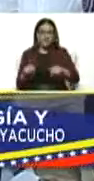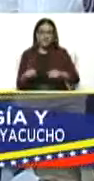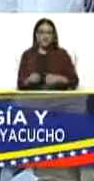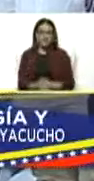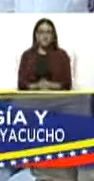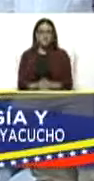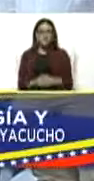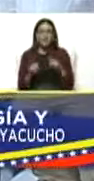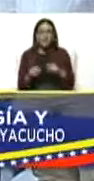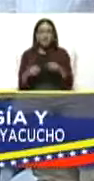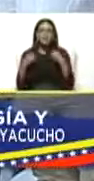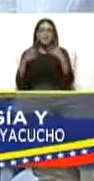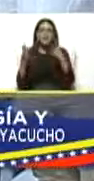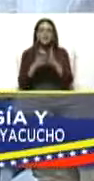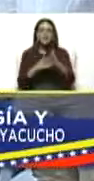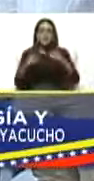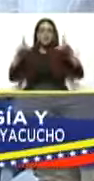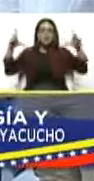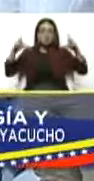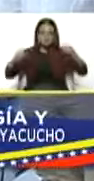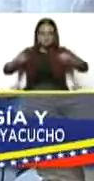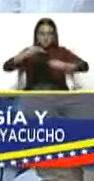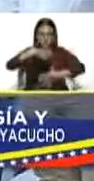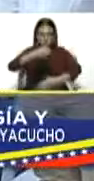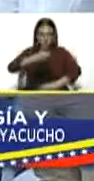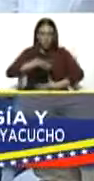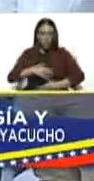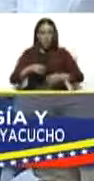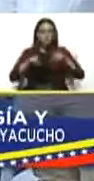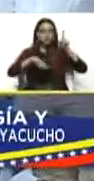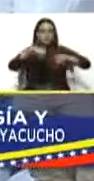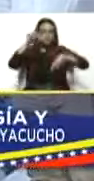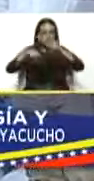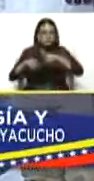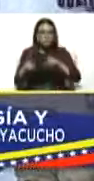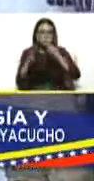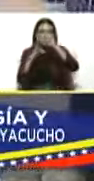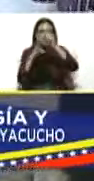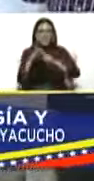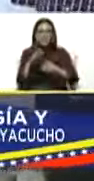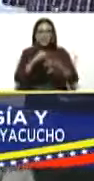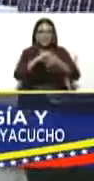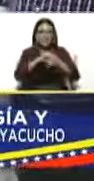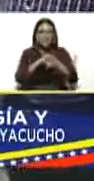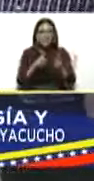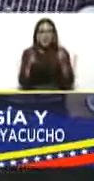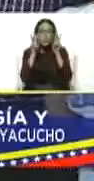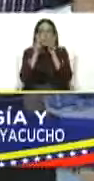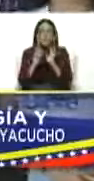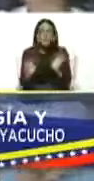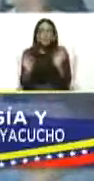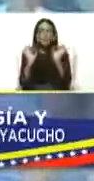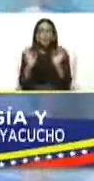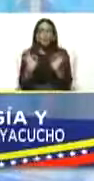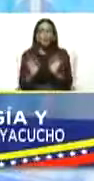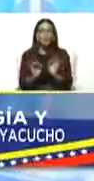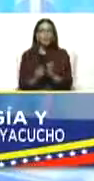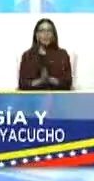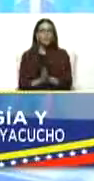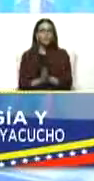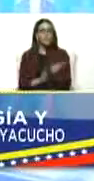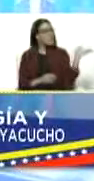imagenología, para hacerse todos sus exámenes con los mejores equipos, ¿verdad? Bueno, vamos, José Ramón,